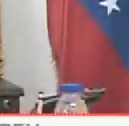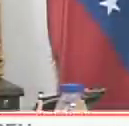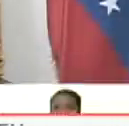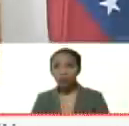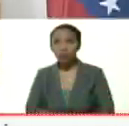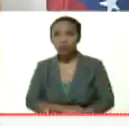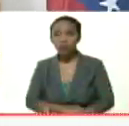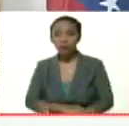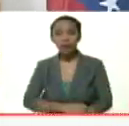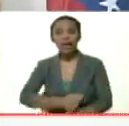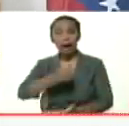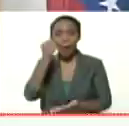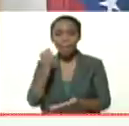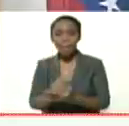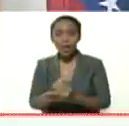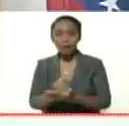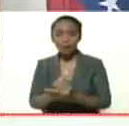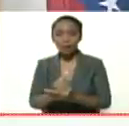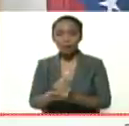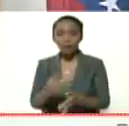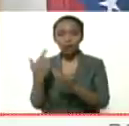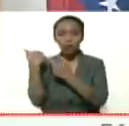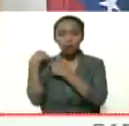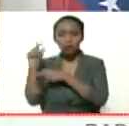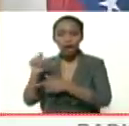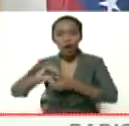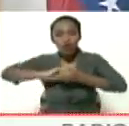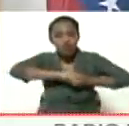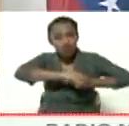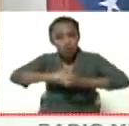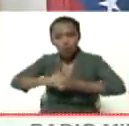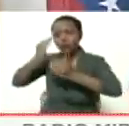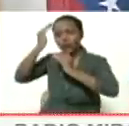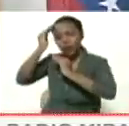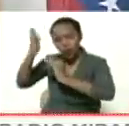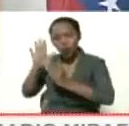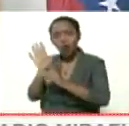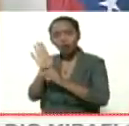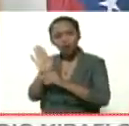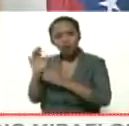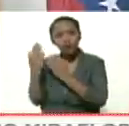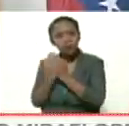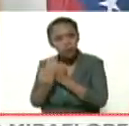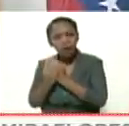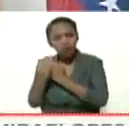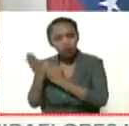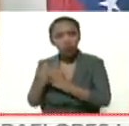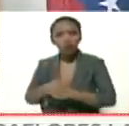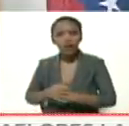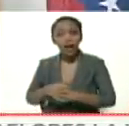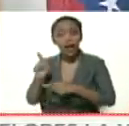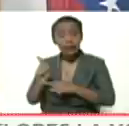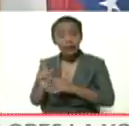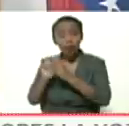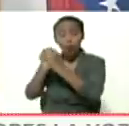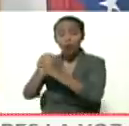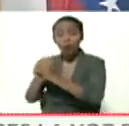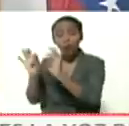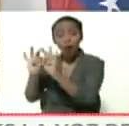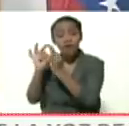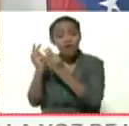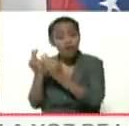Amén, monseñor Benito Méndez de Trujillo, mi saludo, mi cariño. En esta hora de oración donde está la